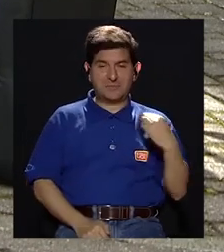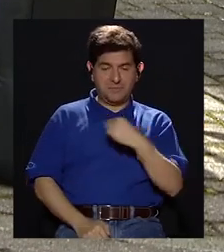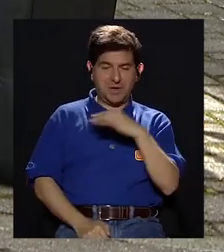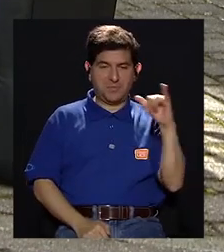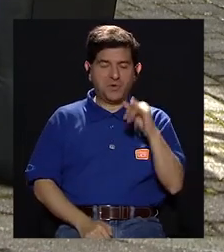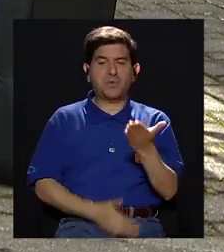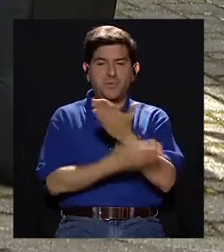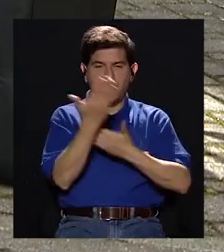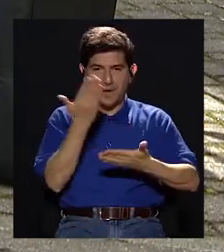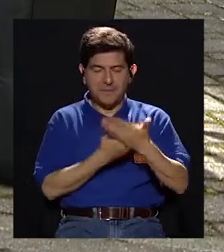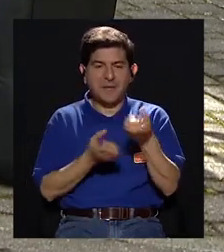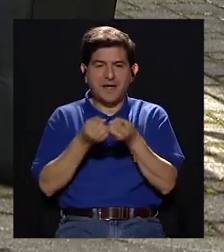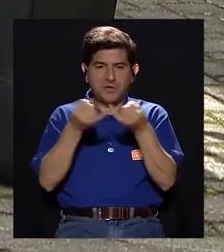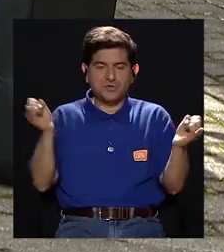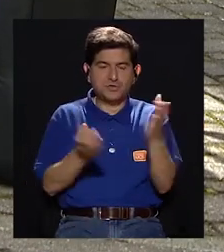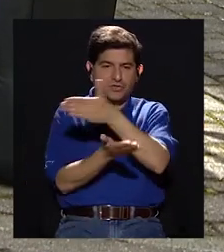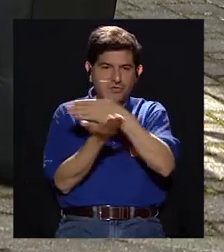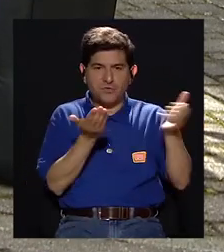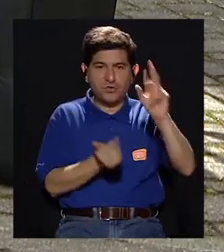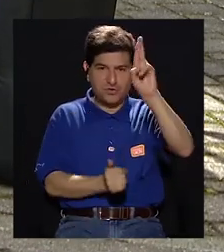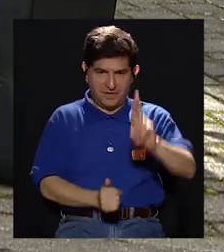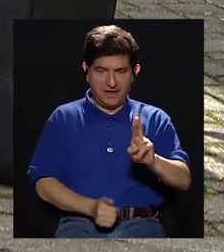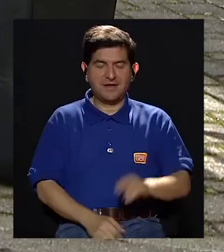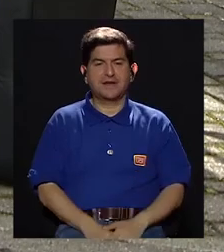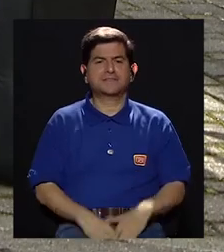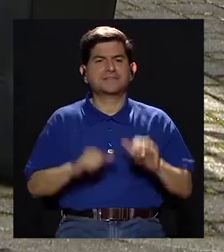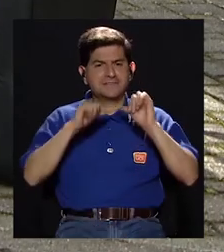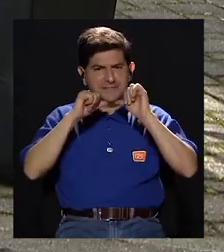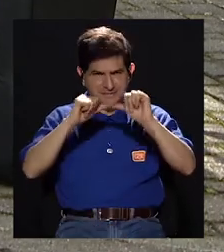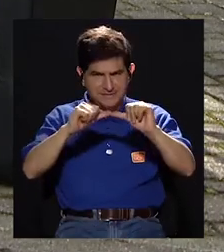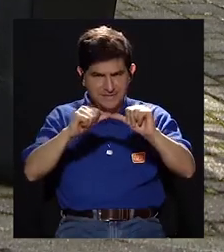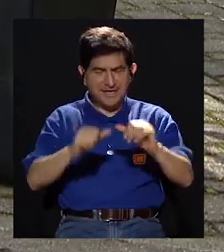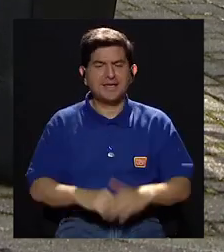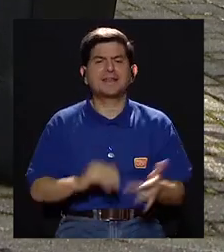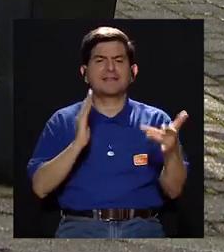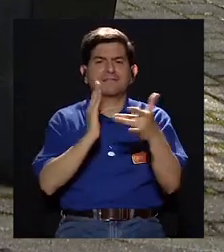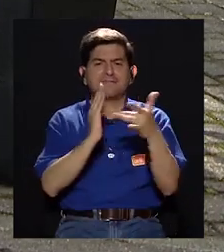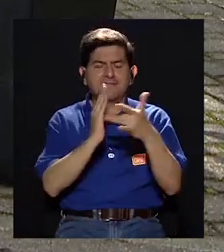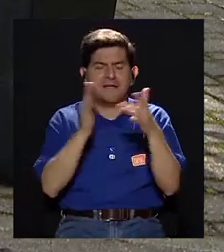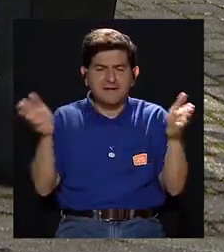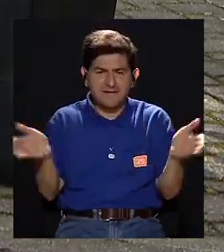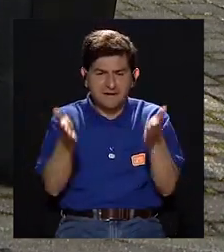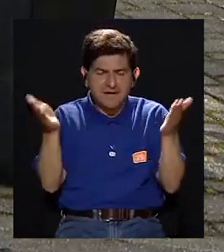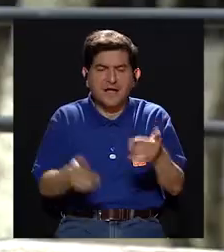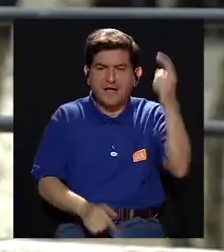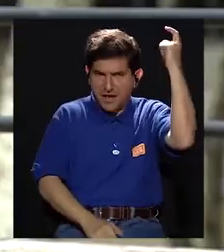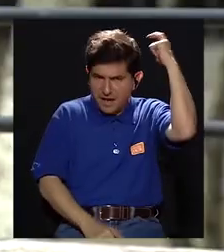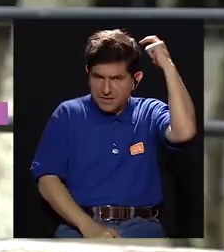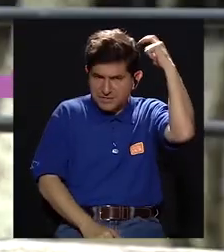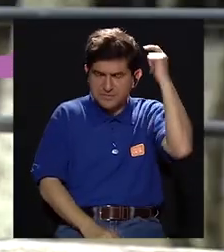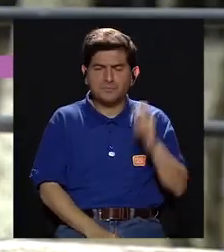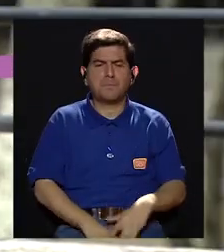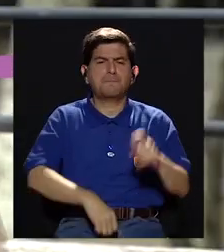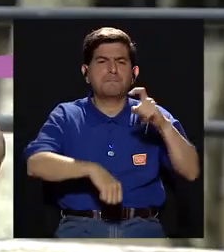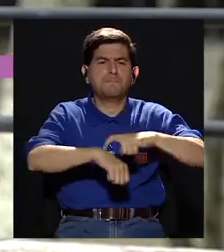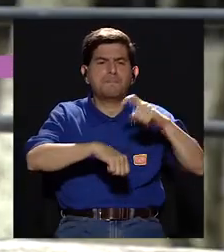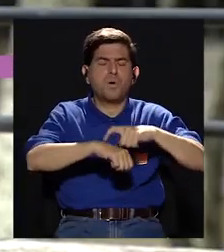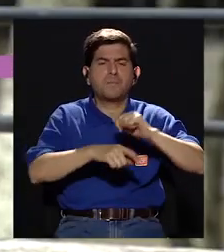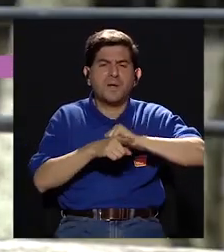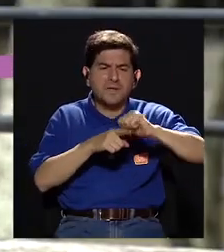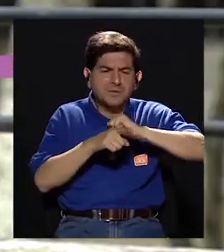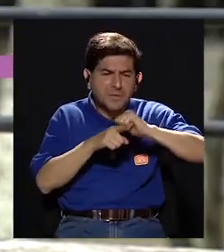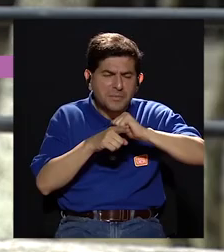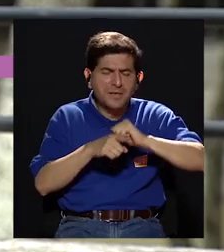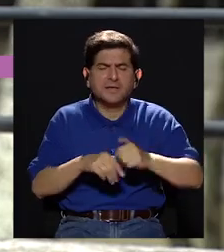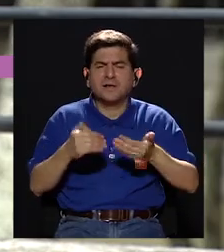también es miembro de Manos Sin Fronteras Costa Rica. Y bueno, retomemos lo de la técnica de estimulación neural. ¿En qué momento se